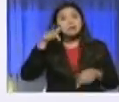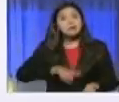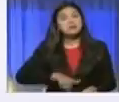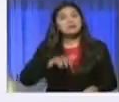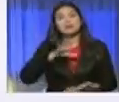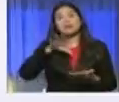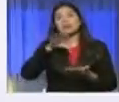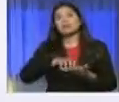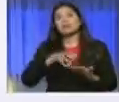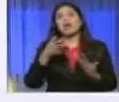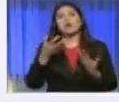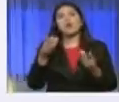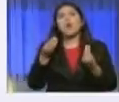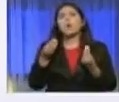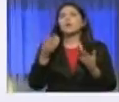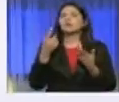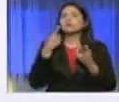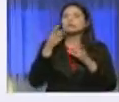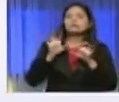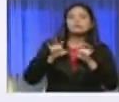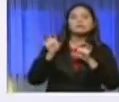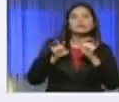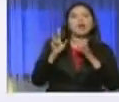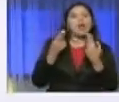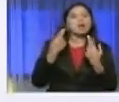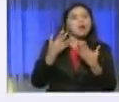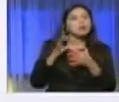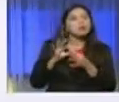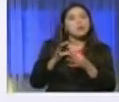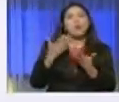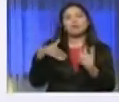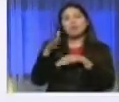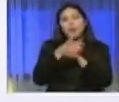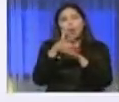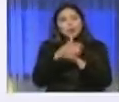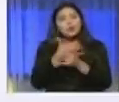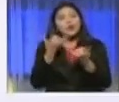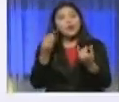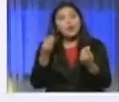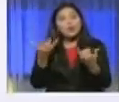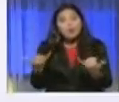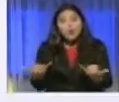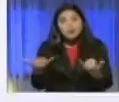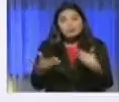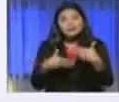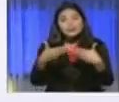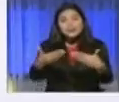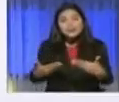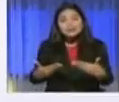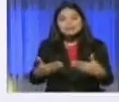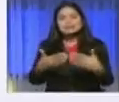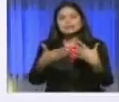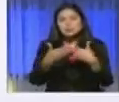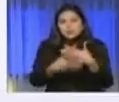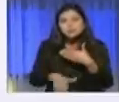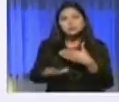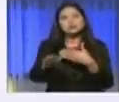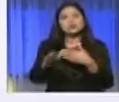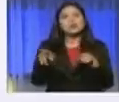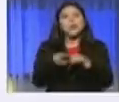estado de nuestras relaciones como pueblos, como gobierno, y cómo este siglo XXI ya va cabalgando como ese